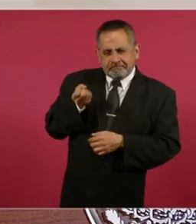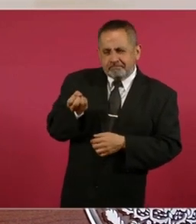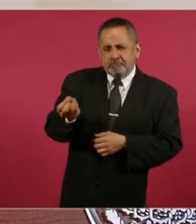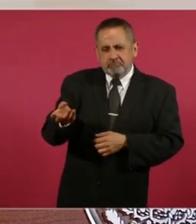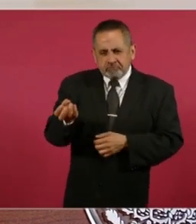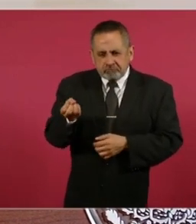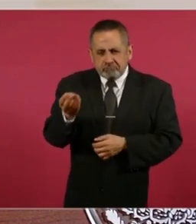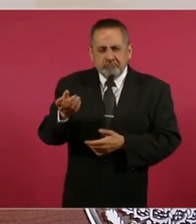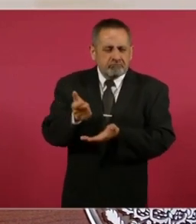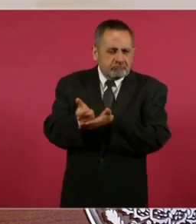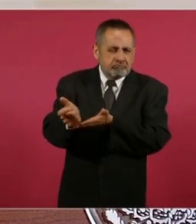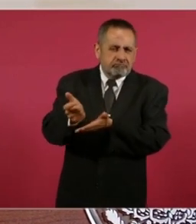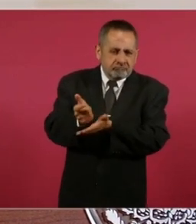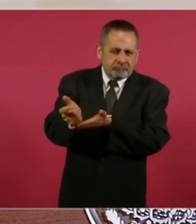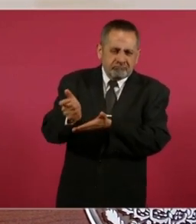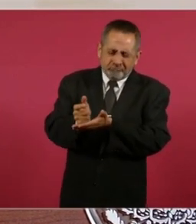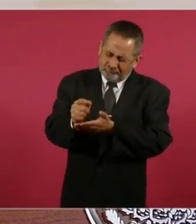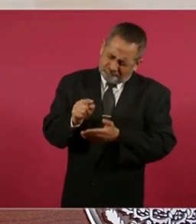gobierno